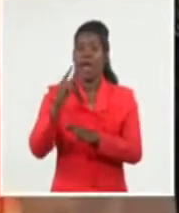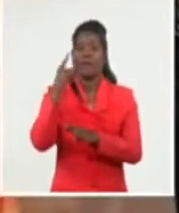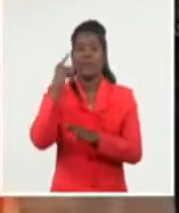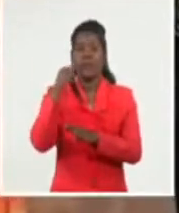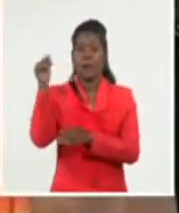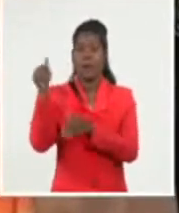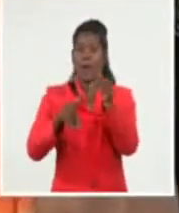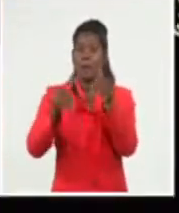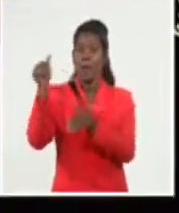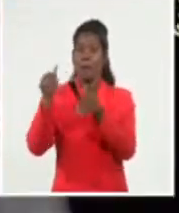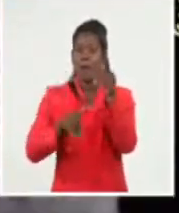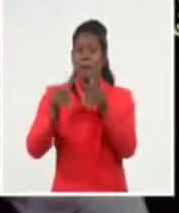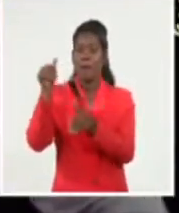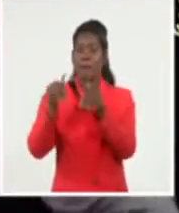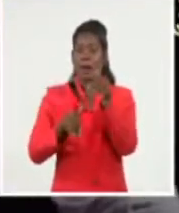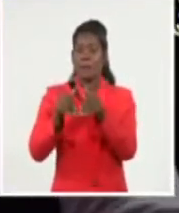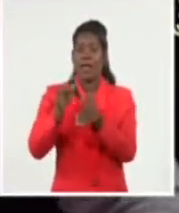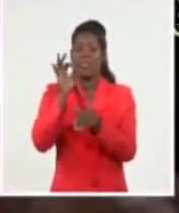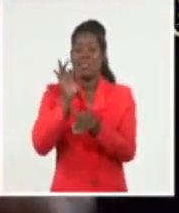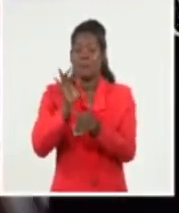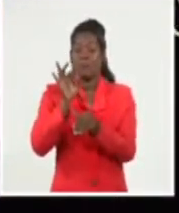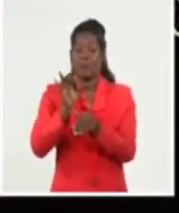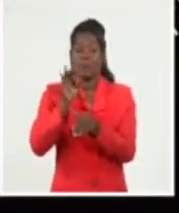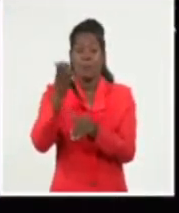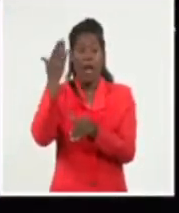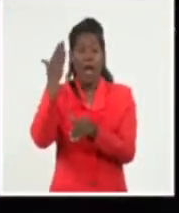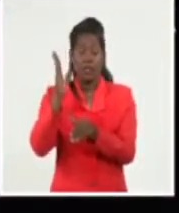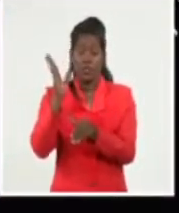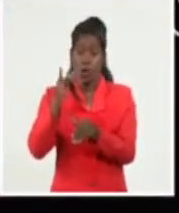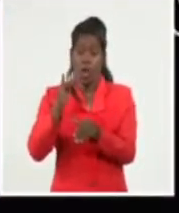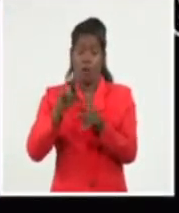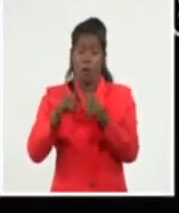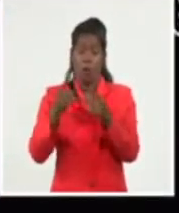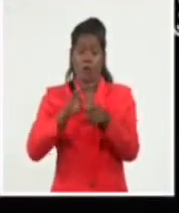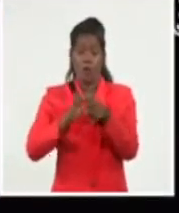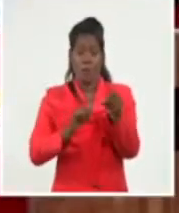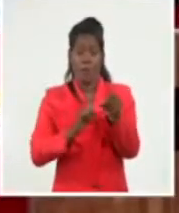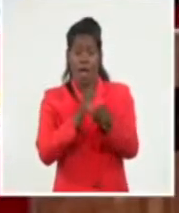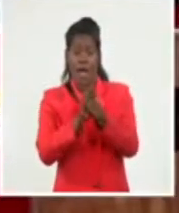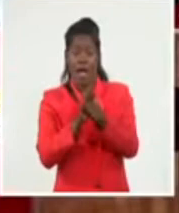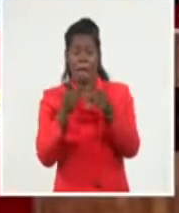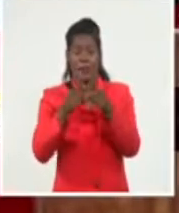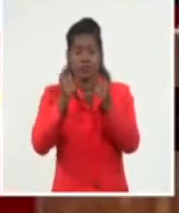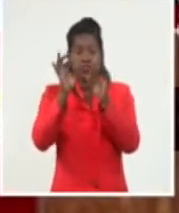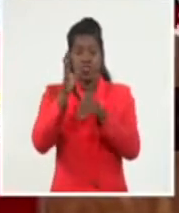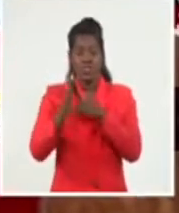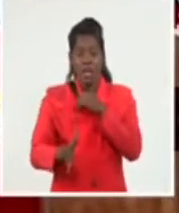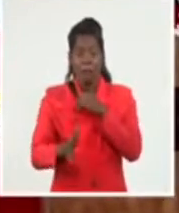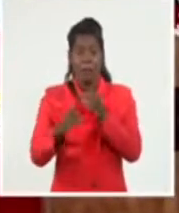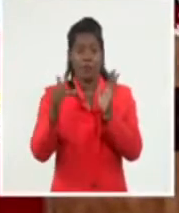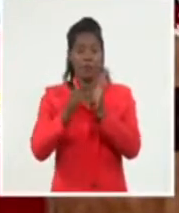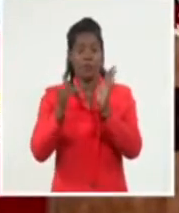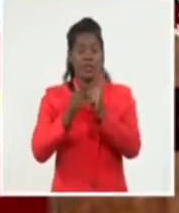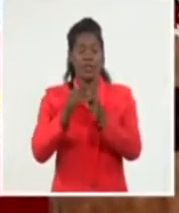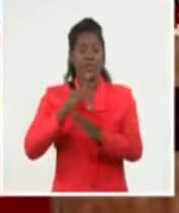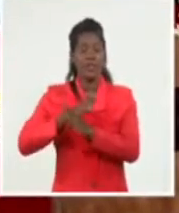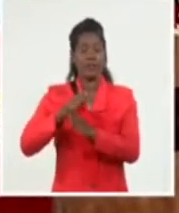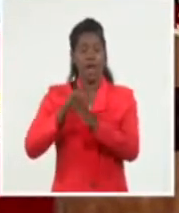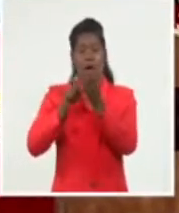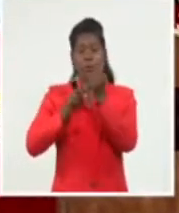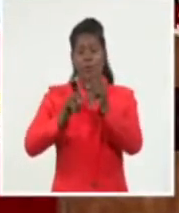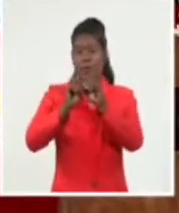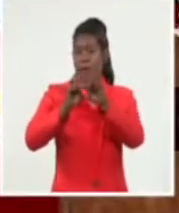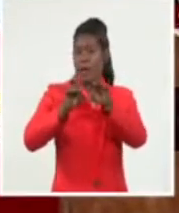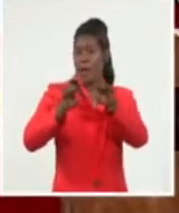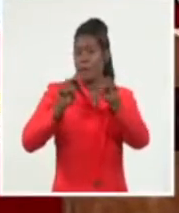abandonó el Jazz Plaza y cada tarde ha transmitido una revista especial en la que ha habido espacio para mostrar la música que se realiza desde esa zona del país